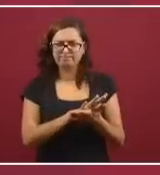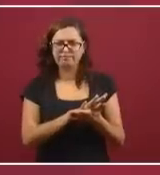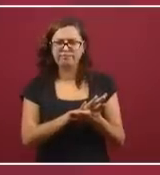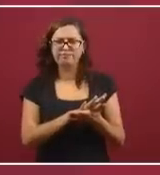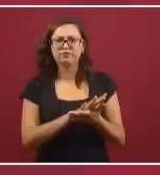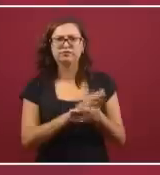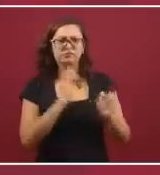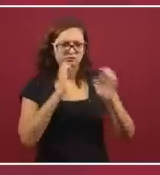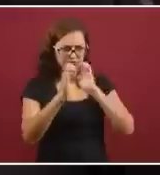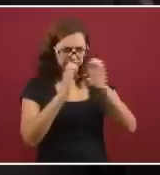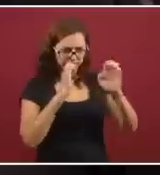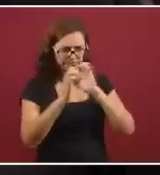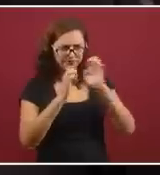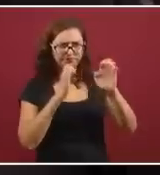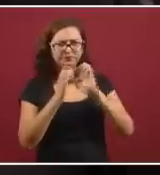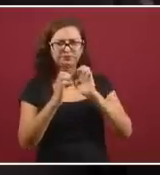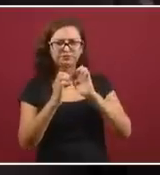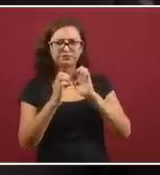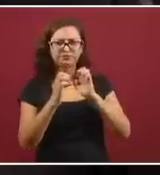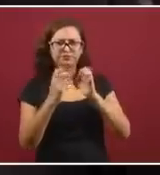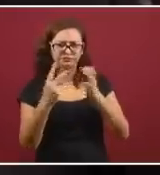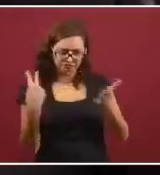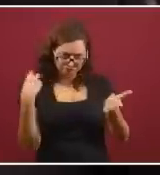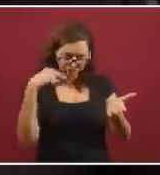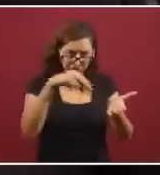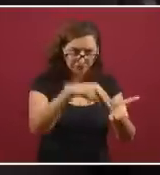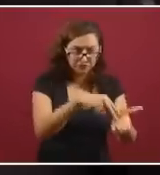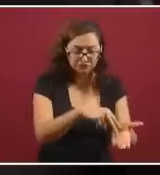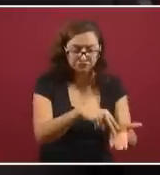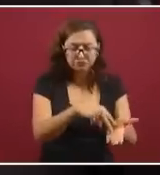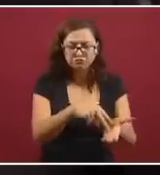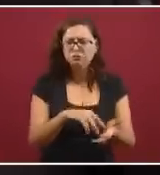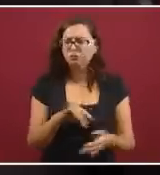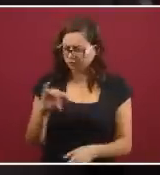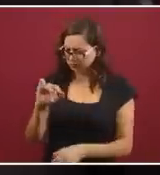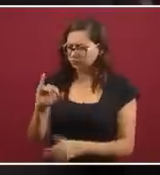entrevista se la concede